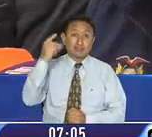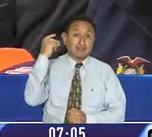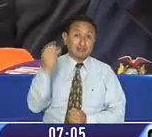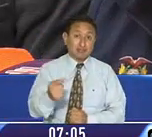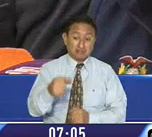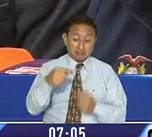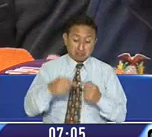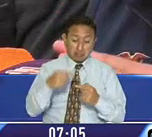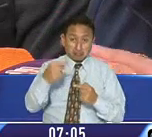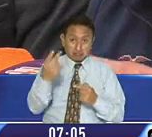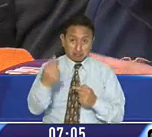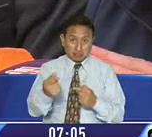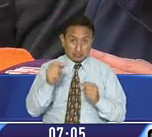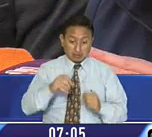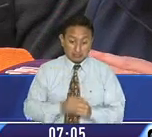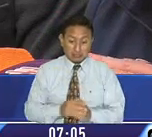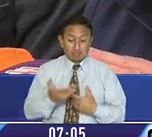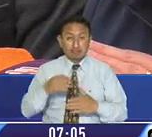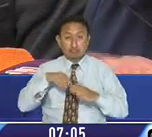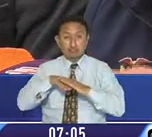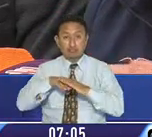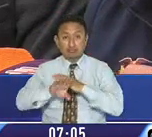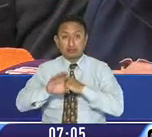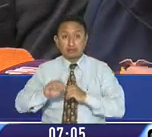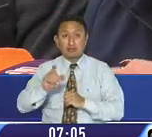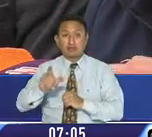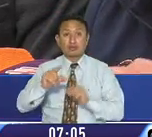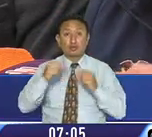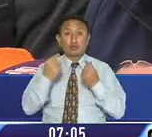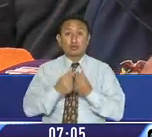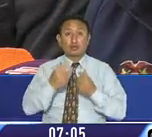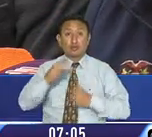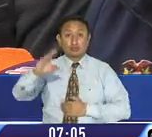inmediata ingresaron todas